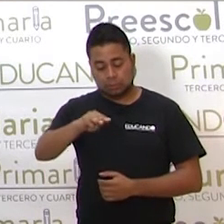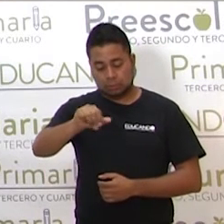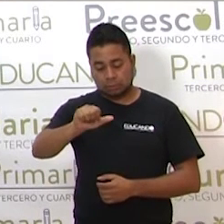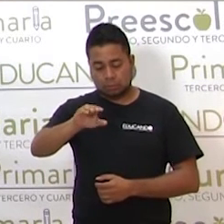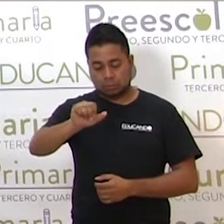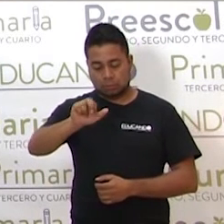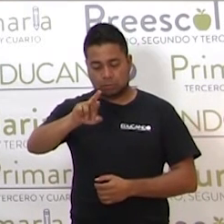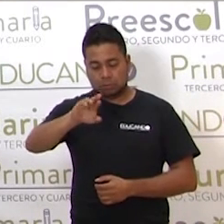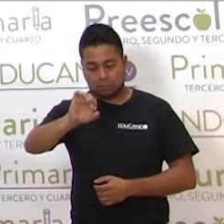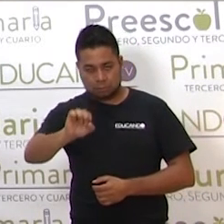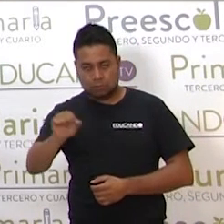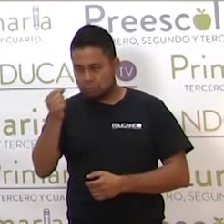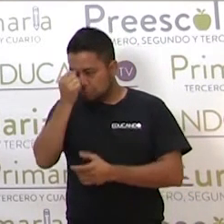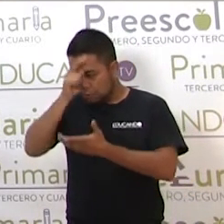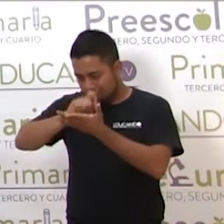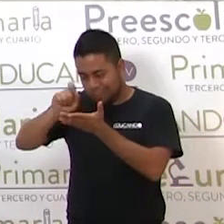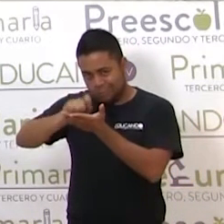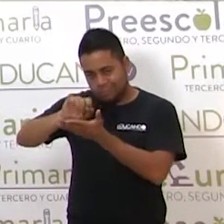Juan Rulfo.